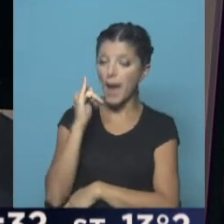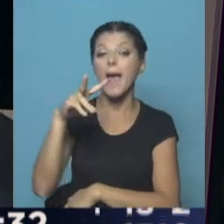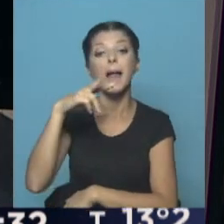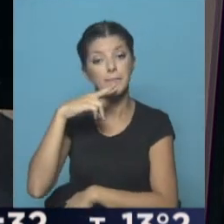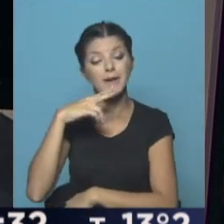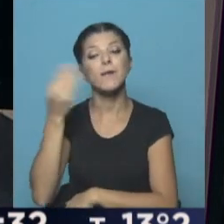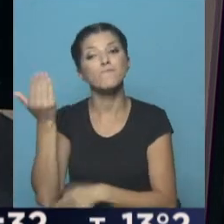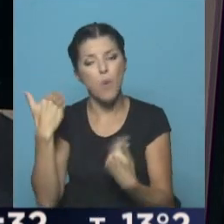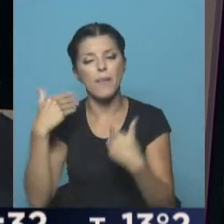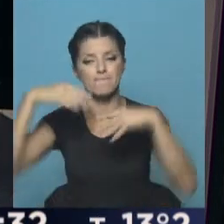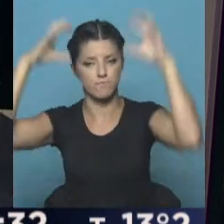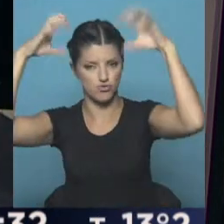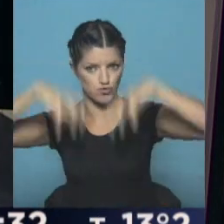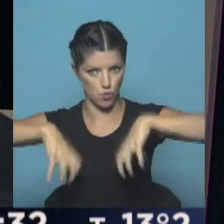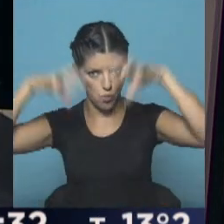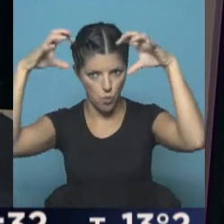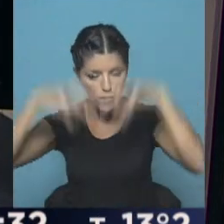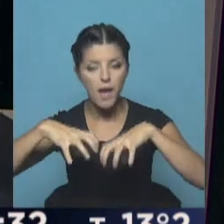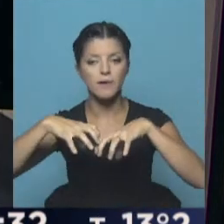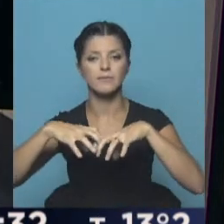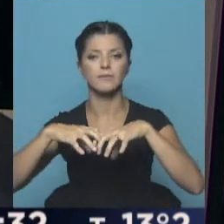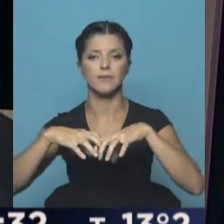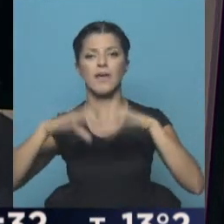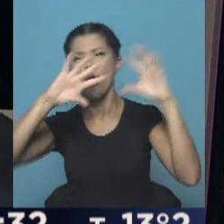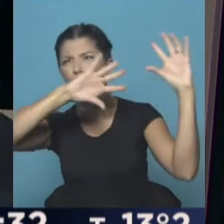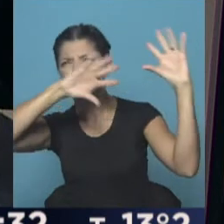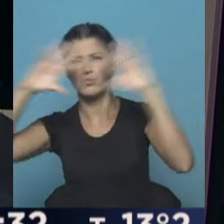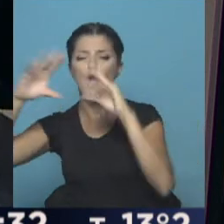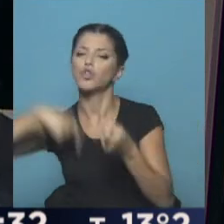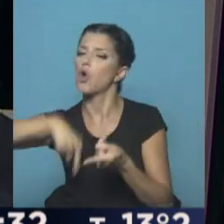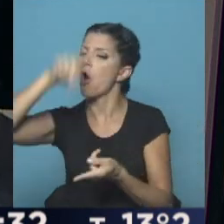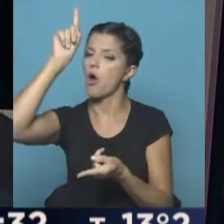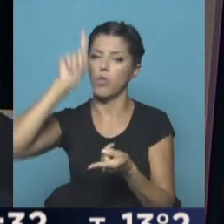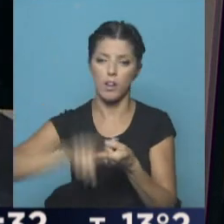de precipitaciones a partir del viernes, donde tendremos cielo prácticamente cubierto durante todo el día,